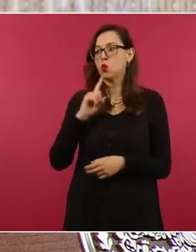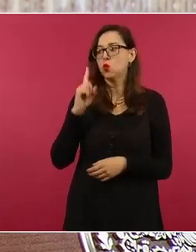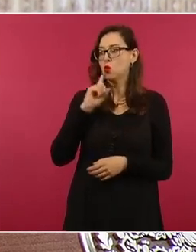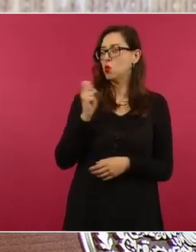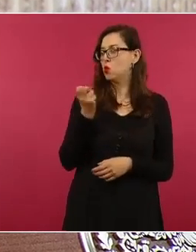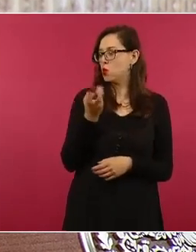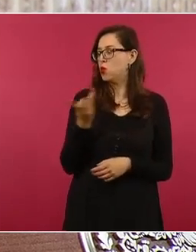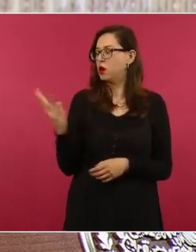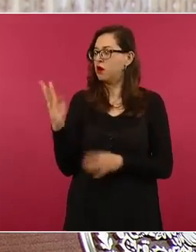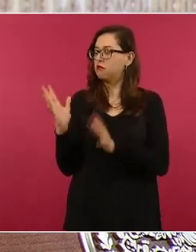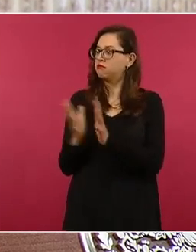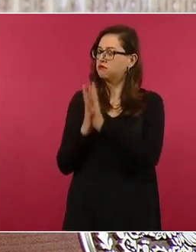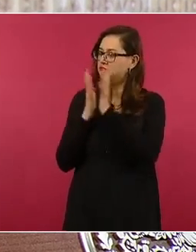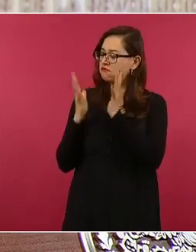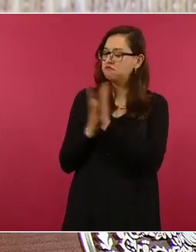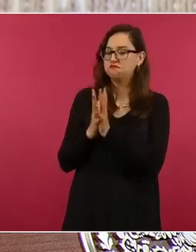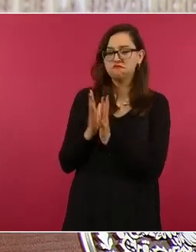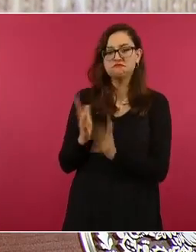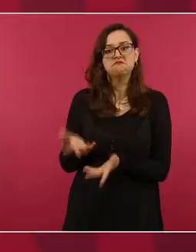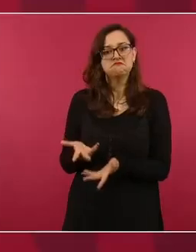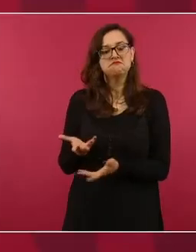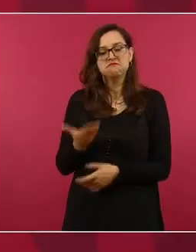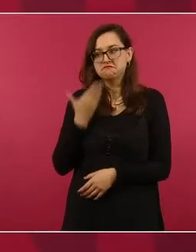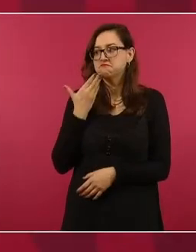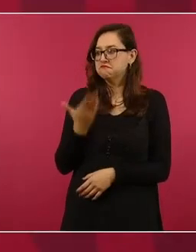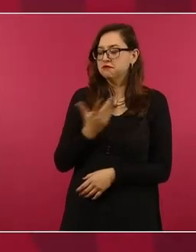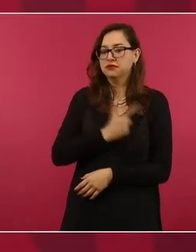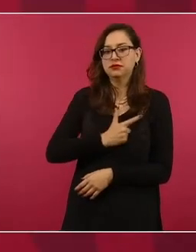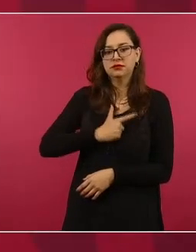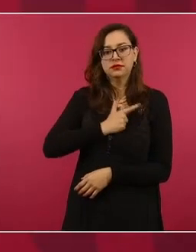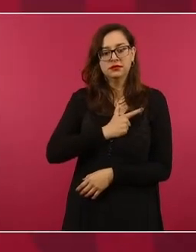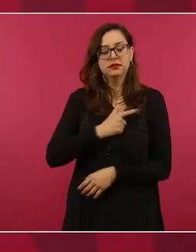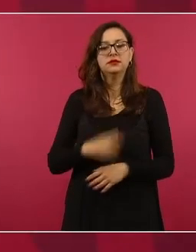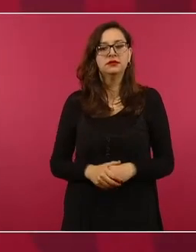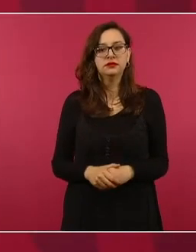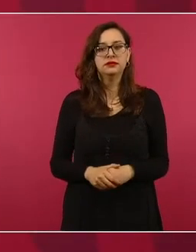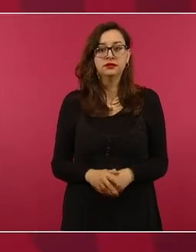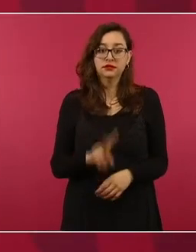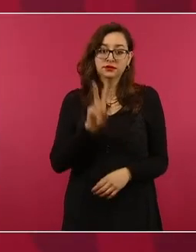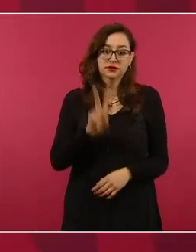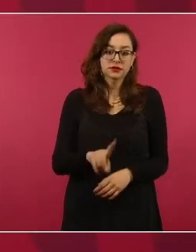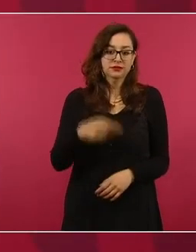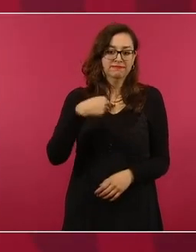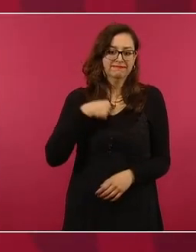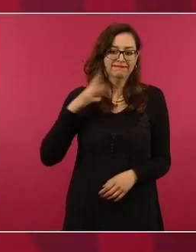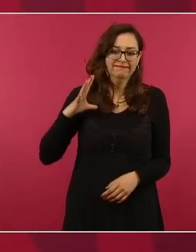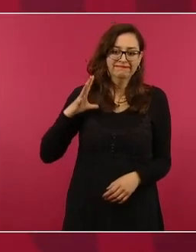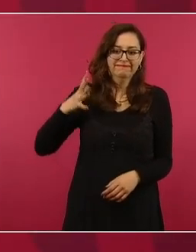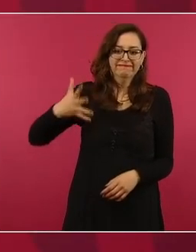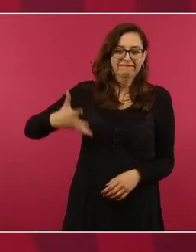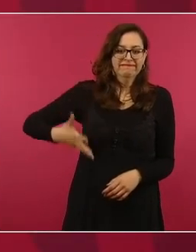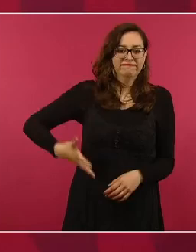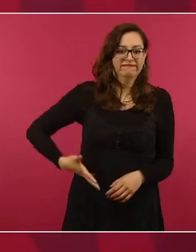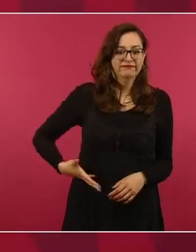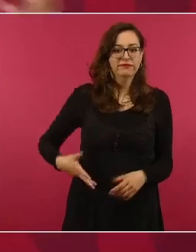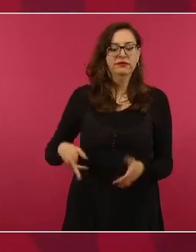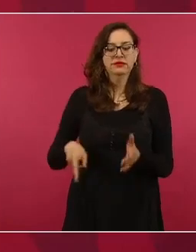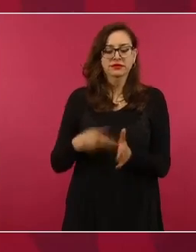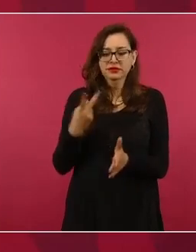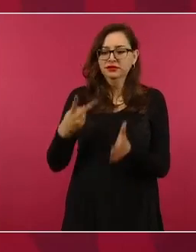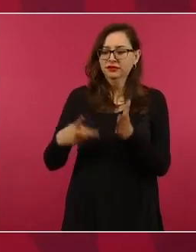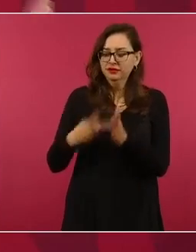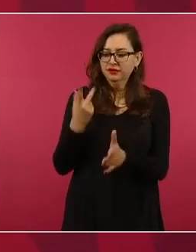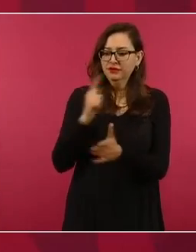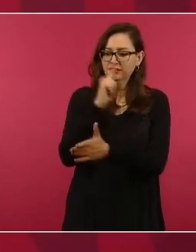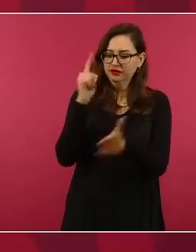Yo tengo el orgullo de haber participado en todas estas reformas para que